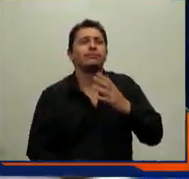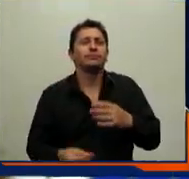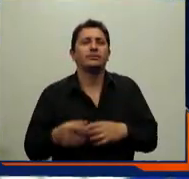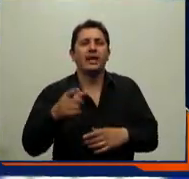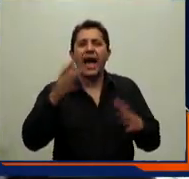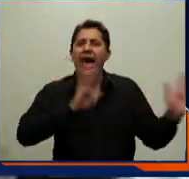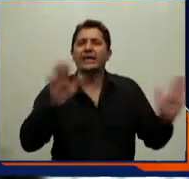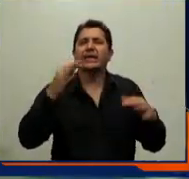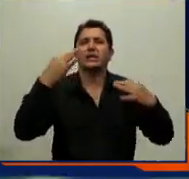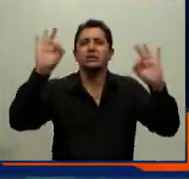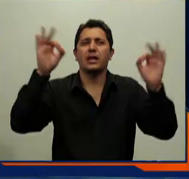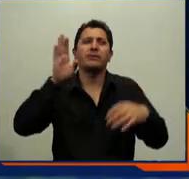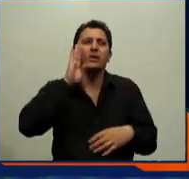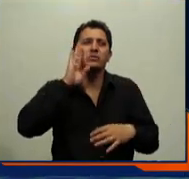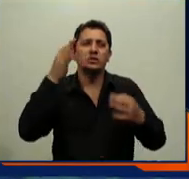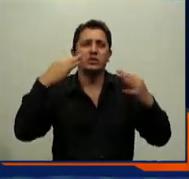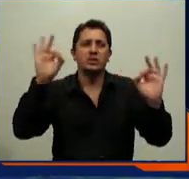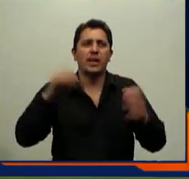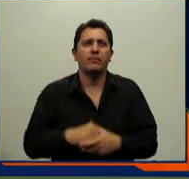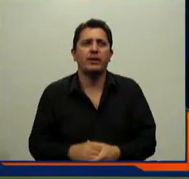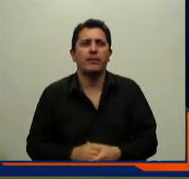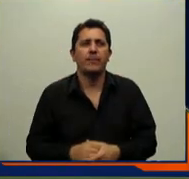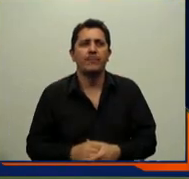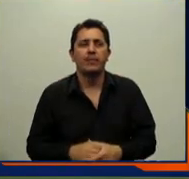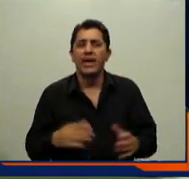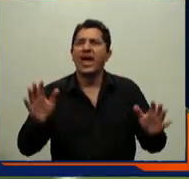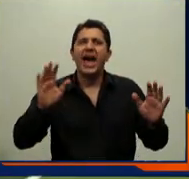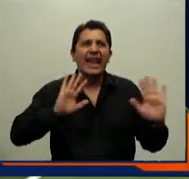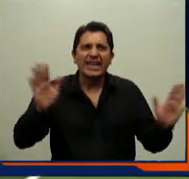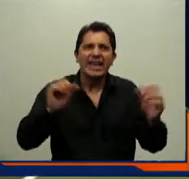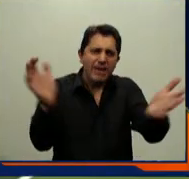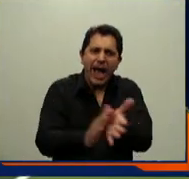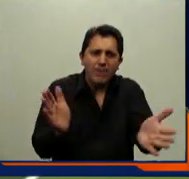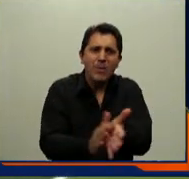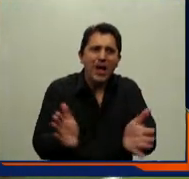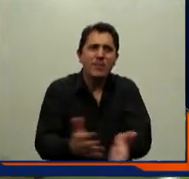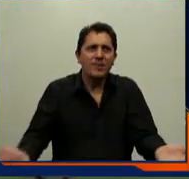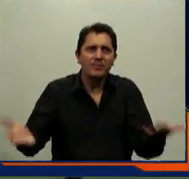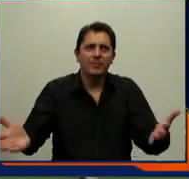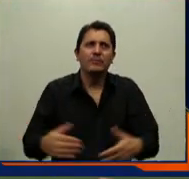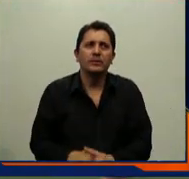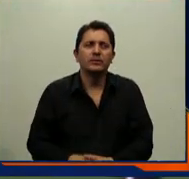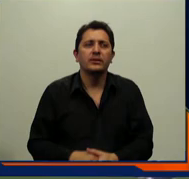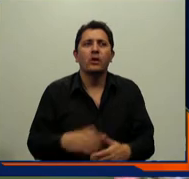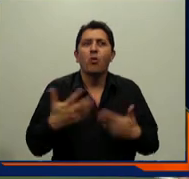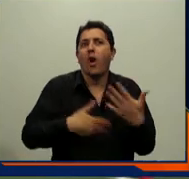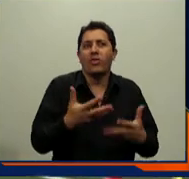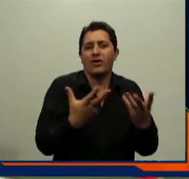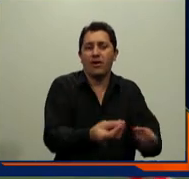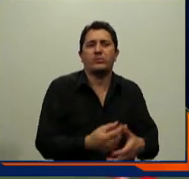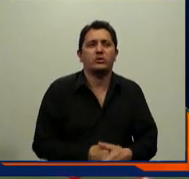que salva a Estados Unidos. Allí el aliento de la arquera de Estados Unidos para con sus